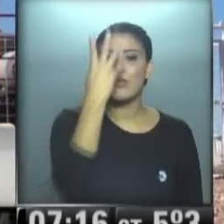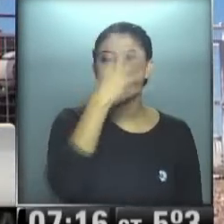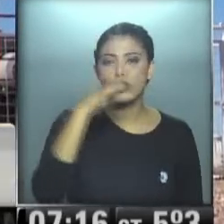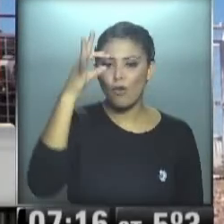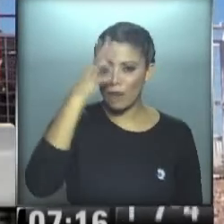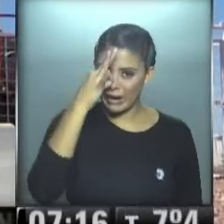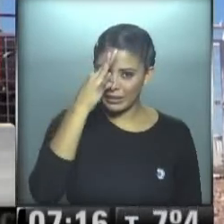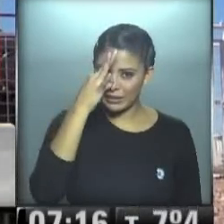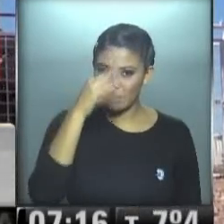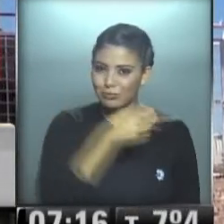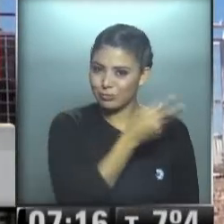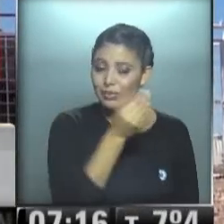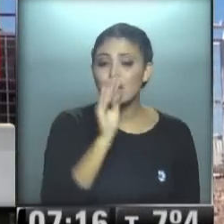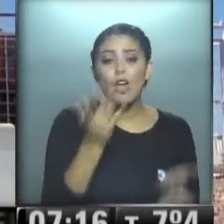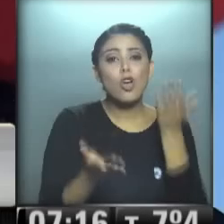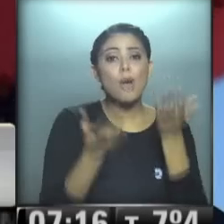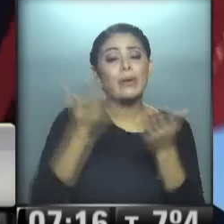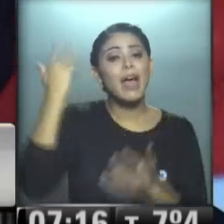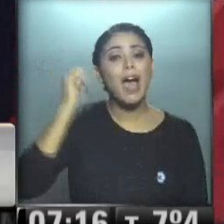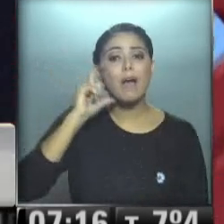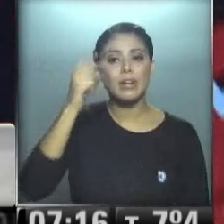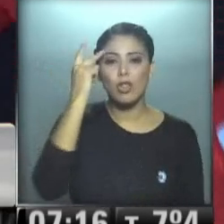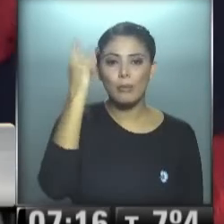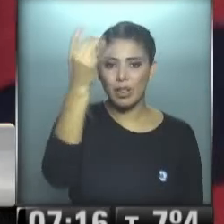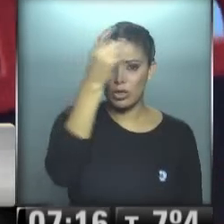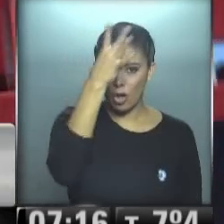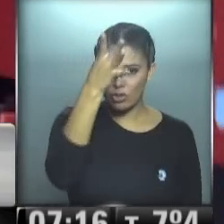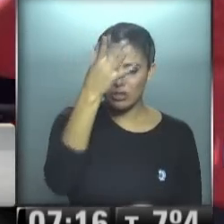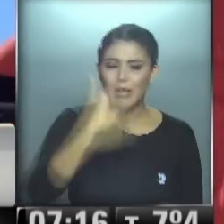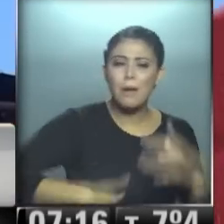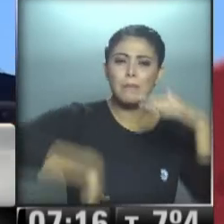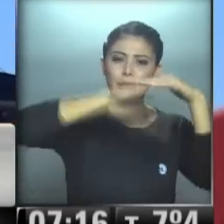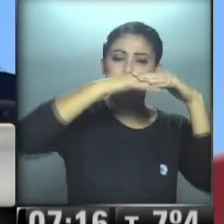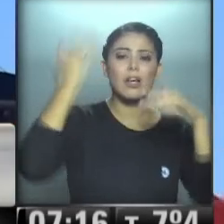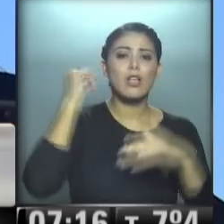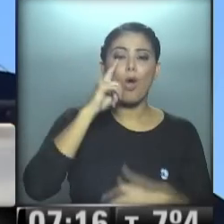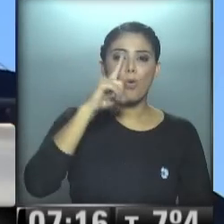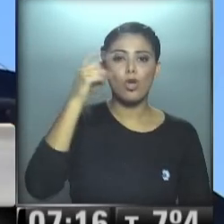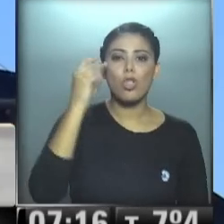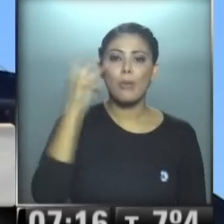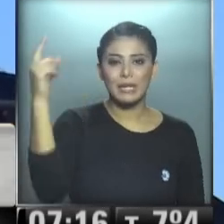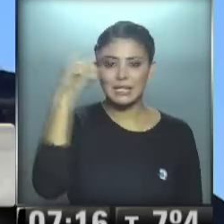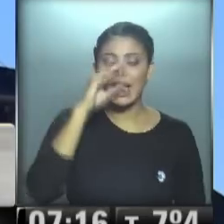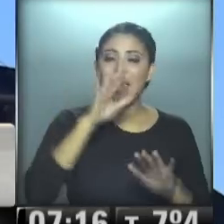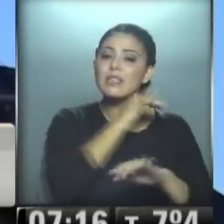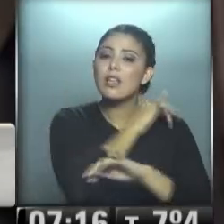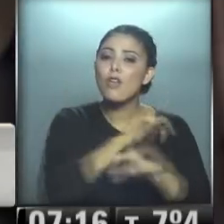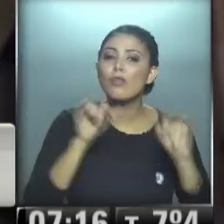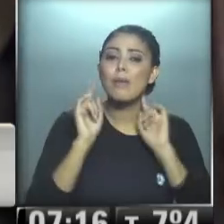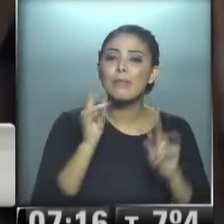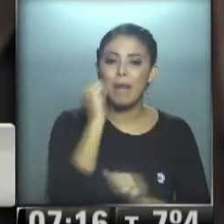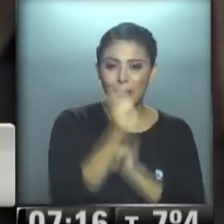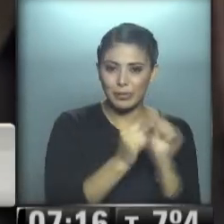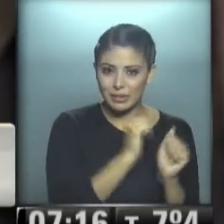63.420, y la cifra se compara con el registro de abril de 2012 y del nivel más alto desde julio de 2007, según lo informó la propia